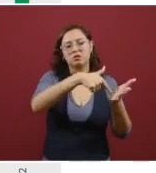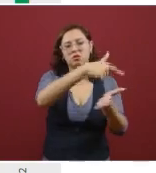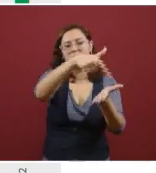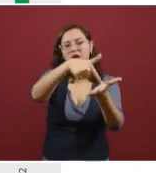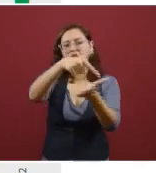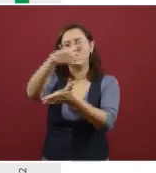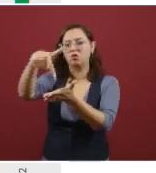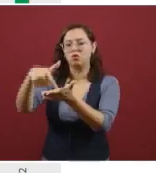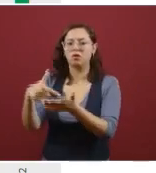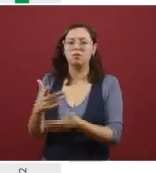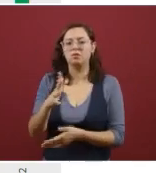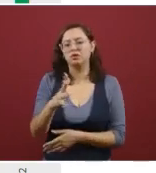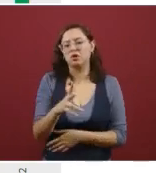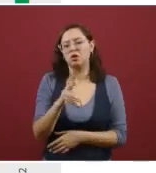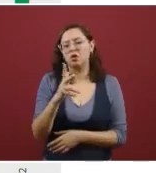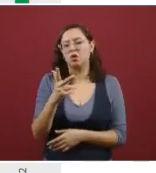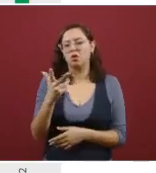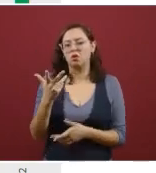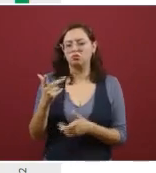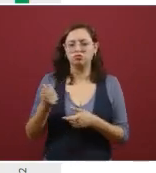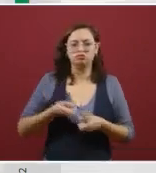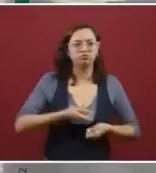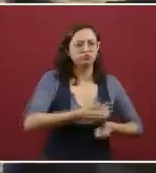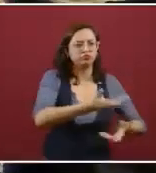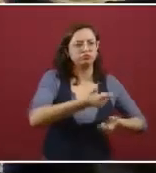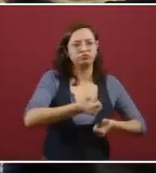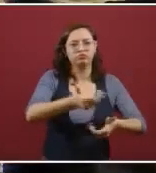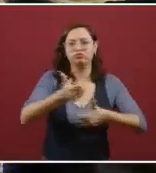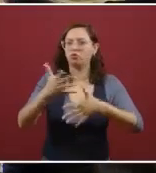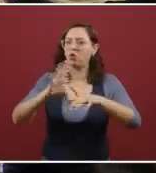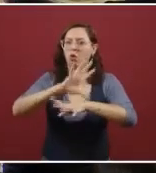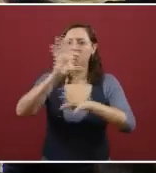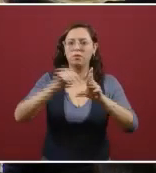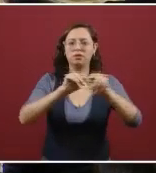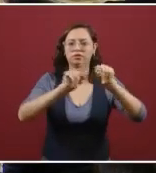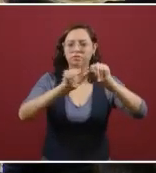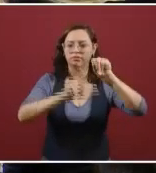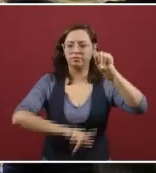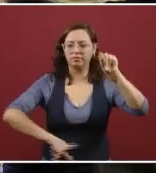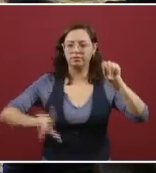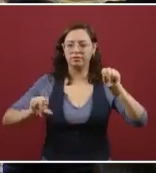8 días de combustible para el país. La que sigue, por favor.